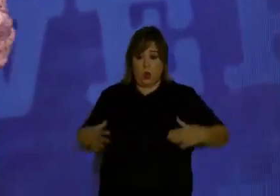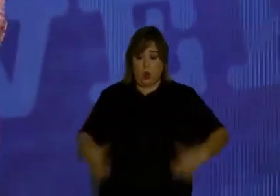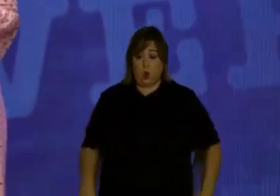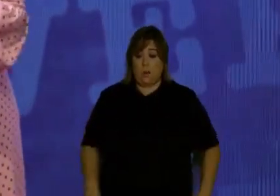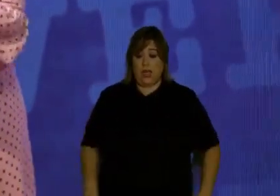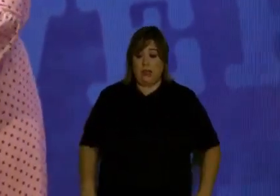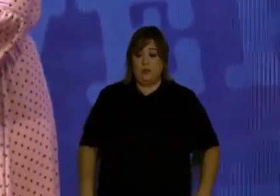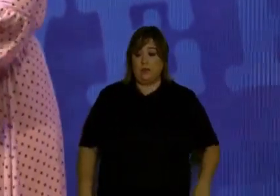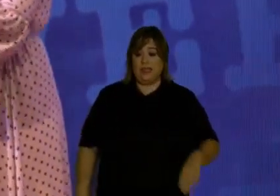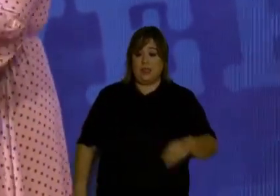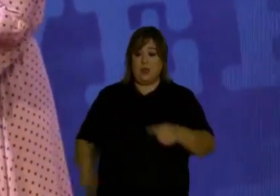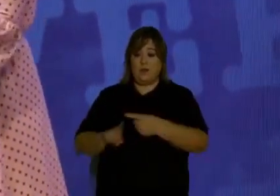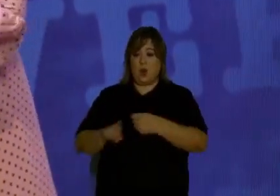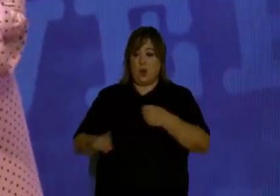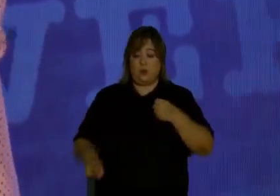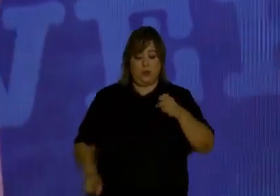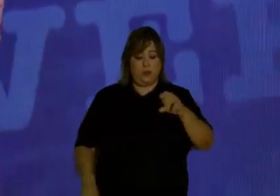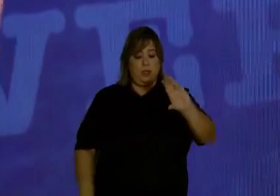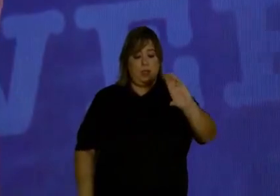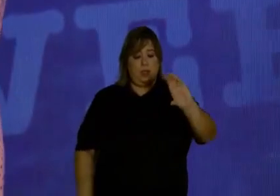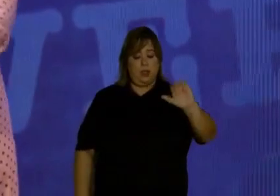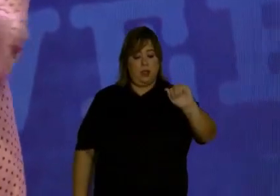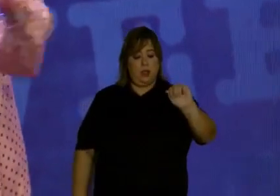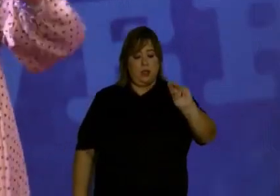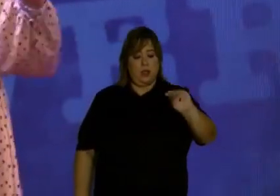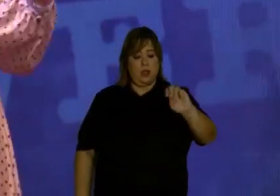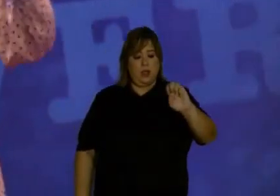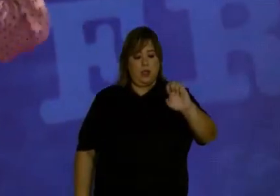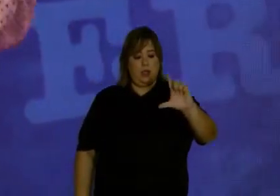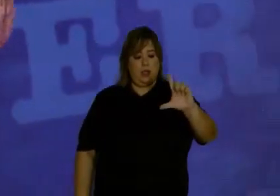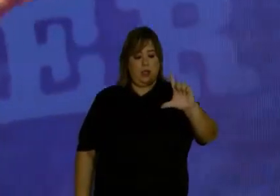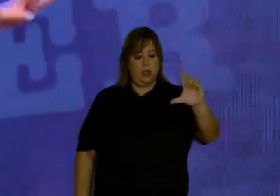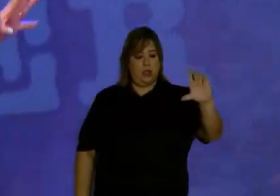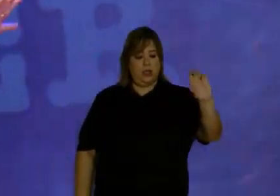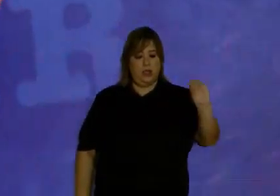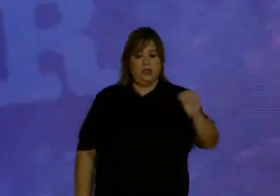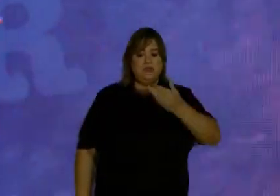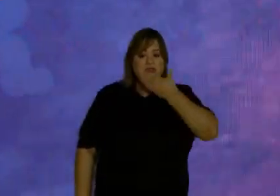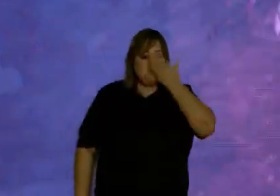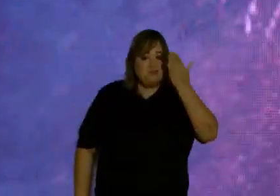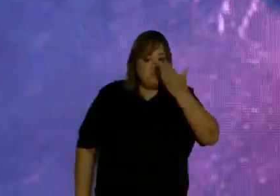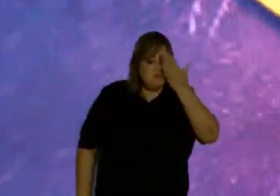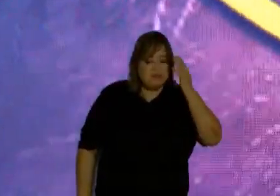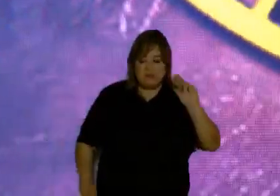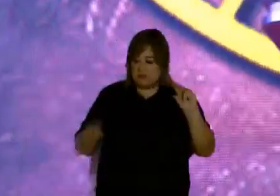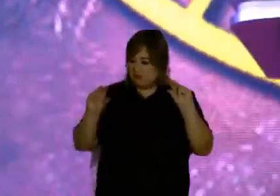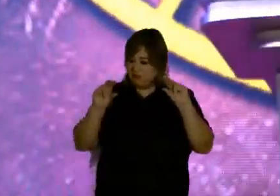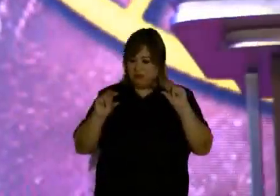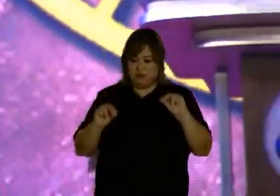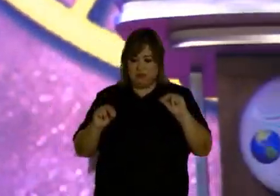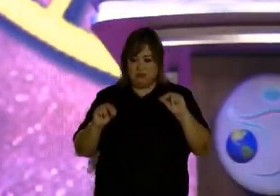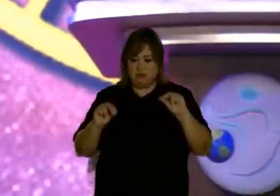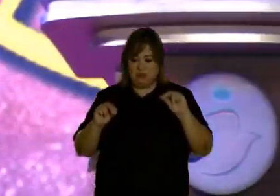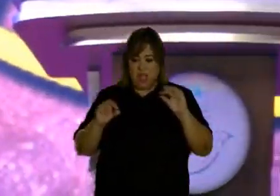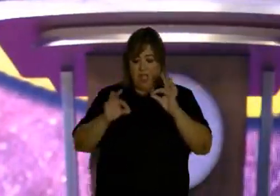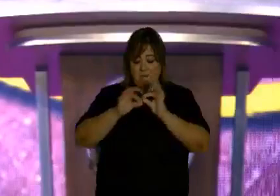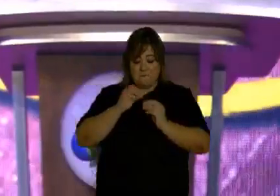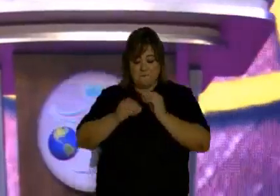camello, de ropa rústica. Su perfume era, no olvídese, su forma de arreglarse era